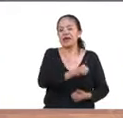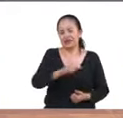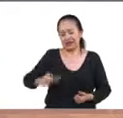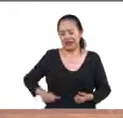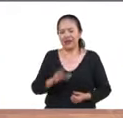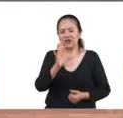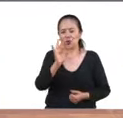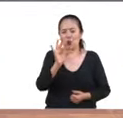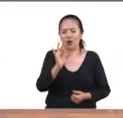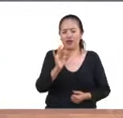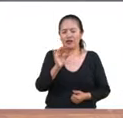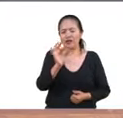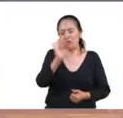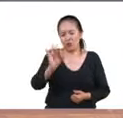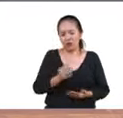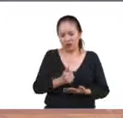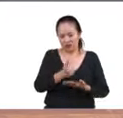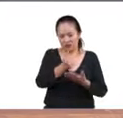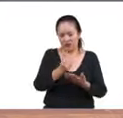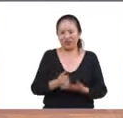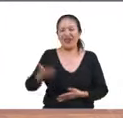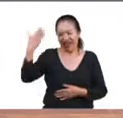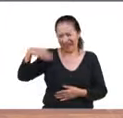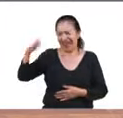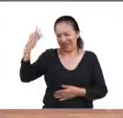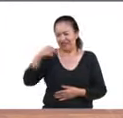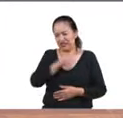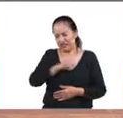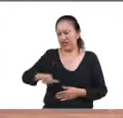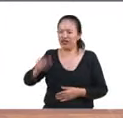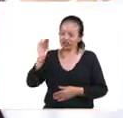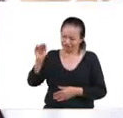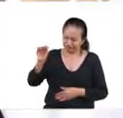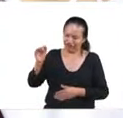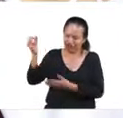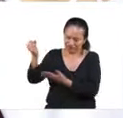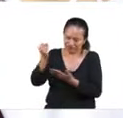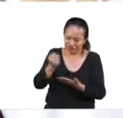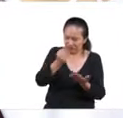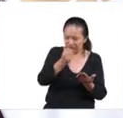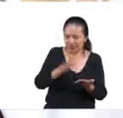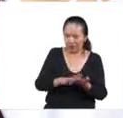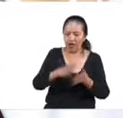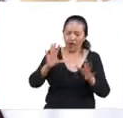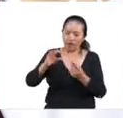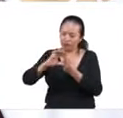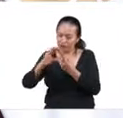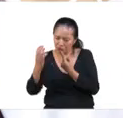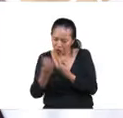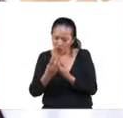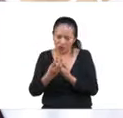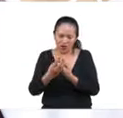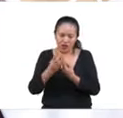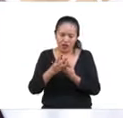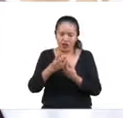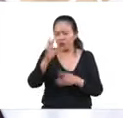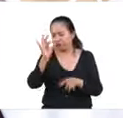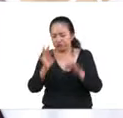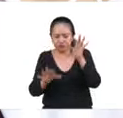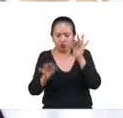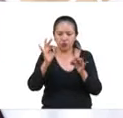la convocatoria y las alcaldías solicitaban el recurso y de acuerdo a un comité se iba asignando. Cuando